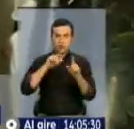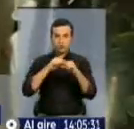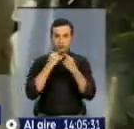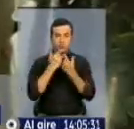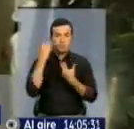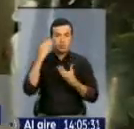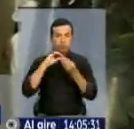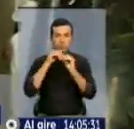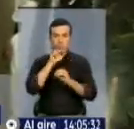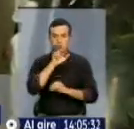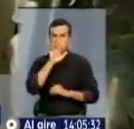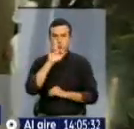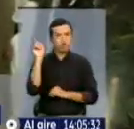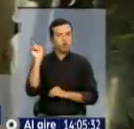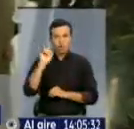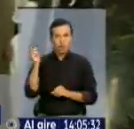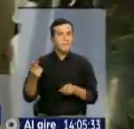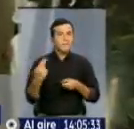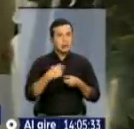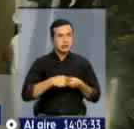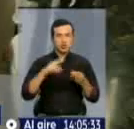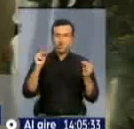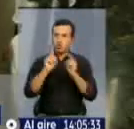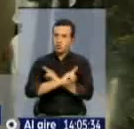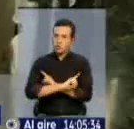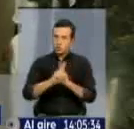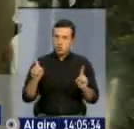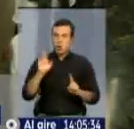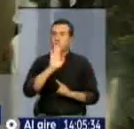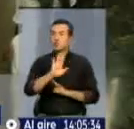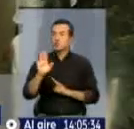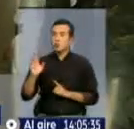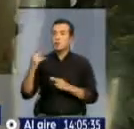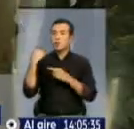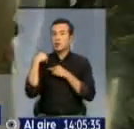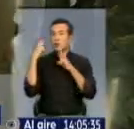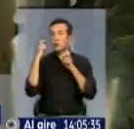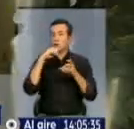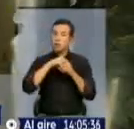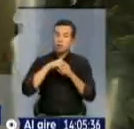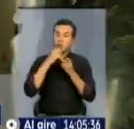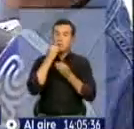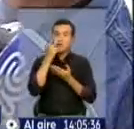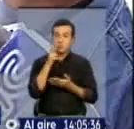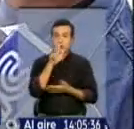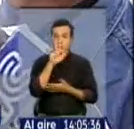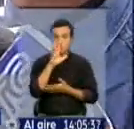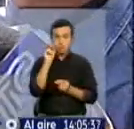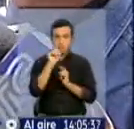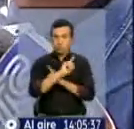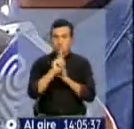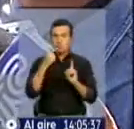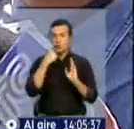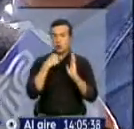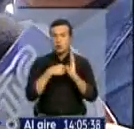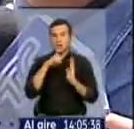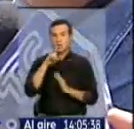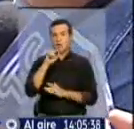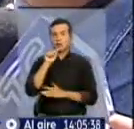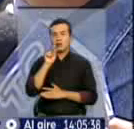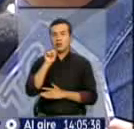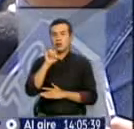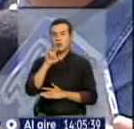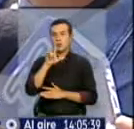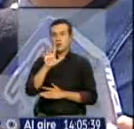País, que no debe ni puede pronunciarse sobre cuestiones internas de Alianza País. Uno de los aludidos es Daniel Mendoza,